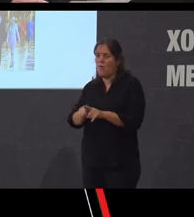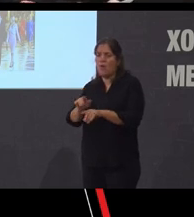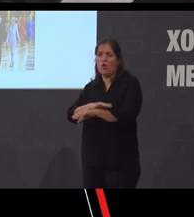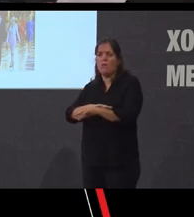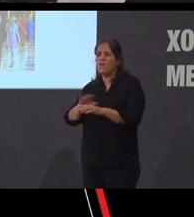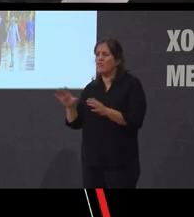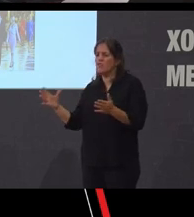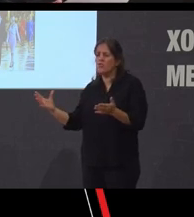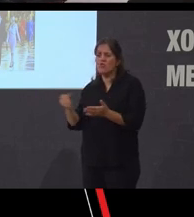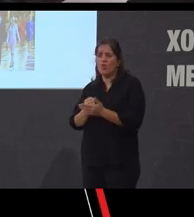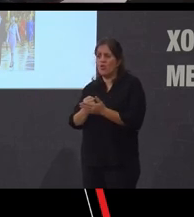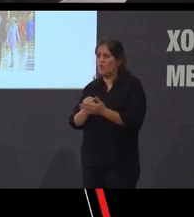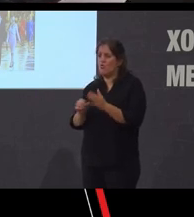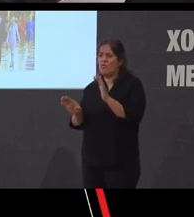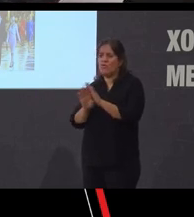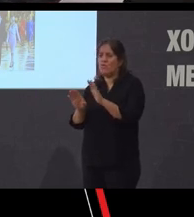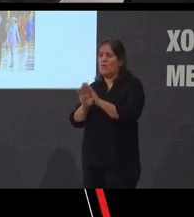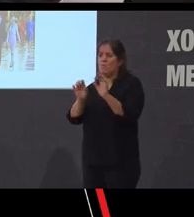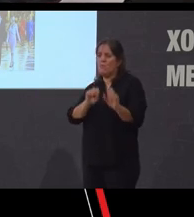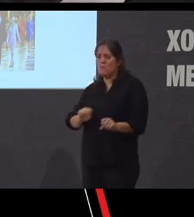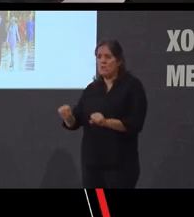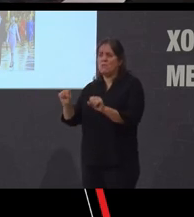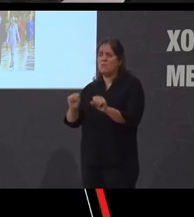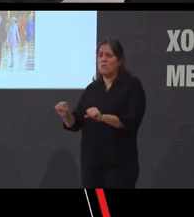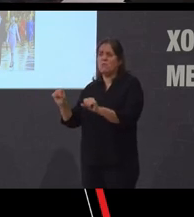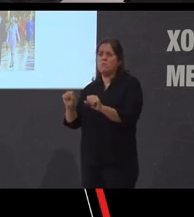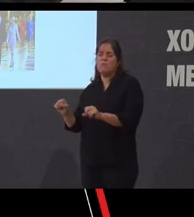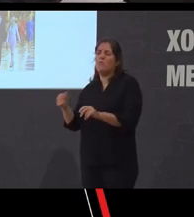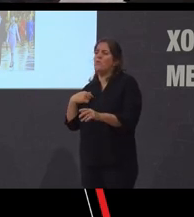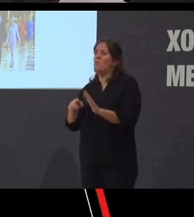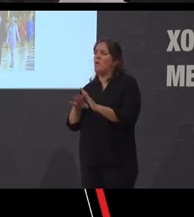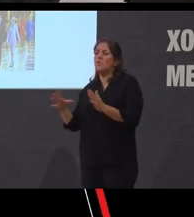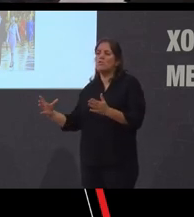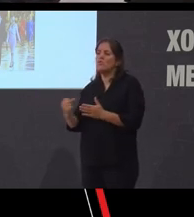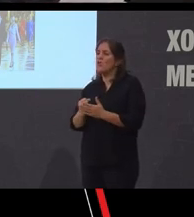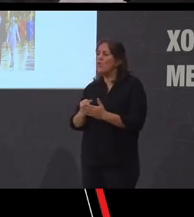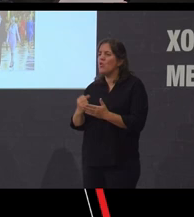Todos os políticos que tiveron protagonismo dos partidos